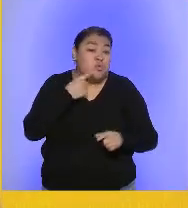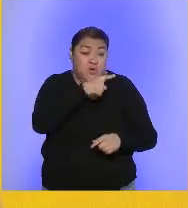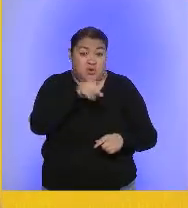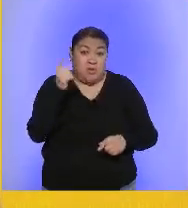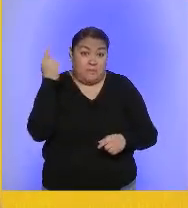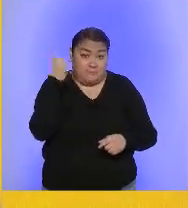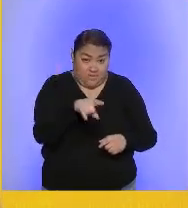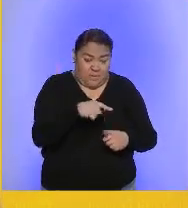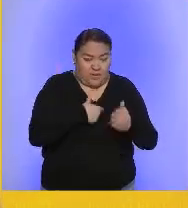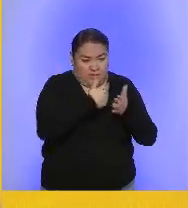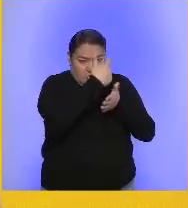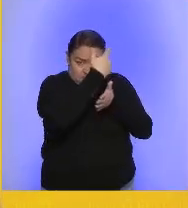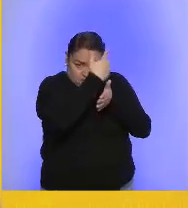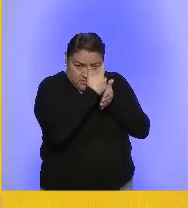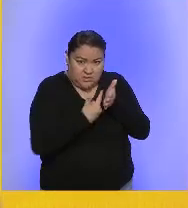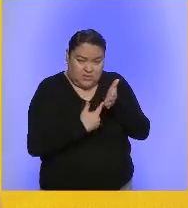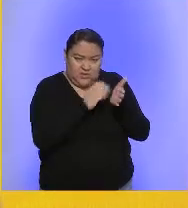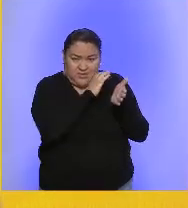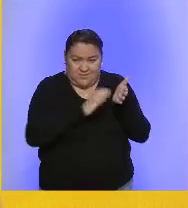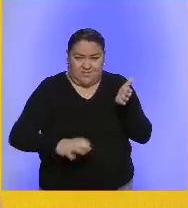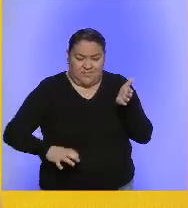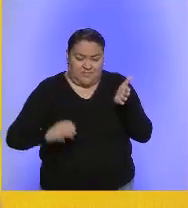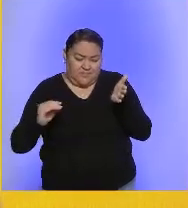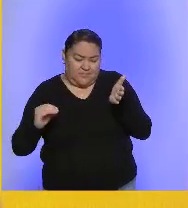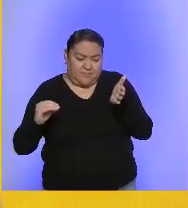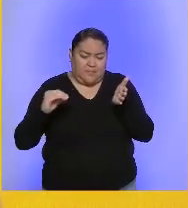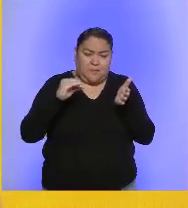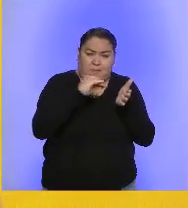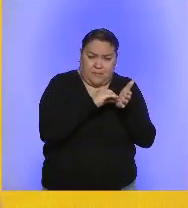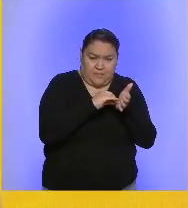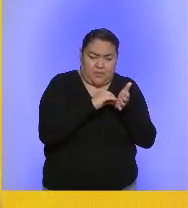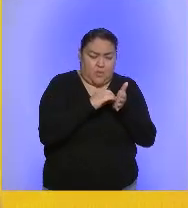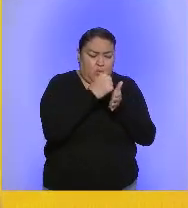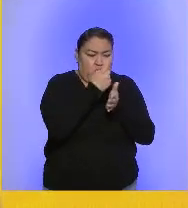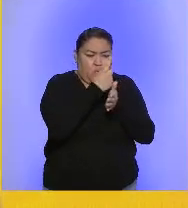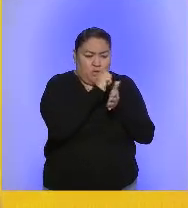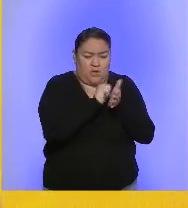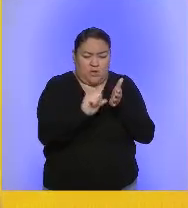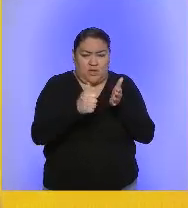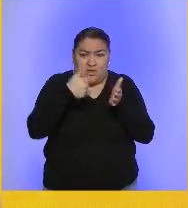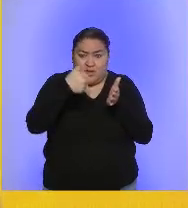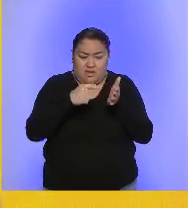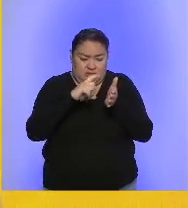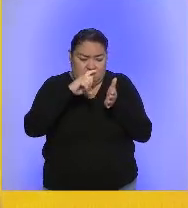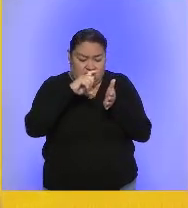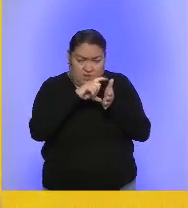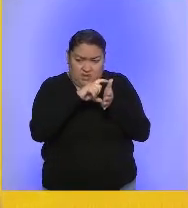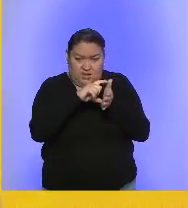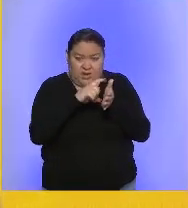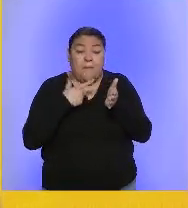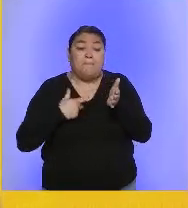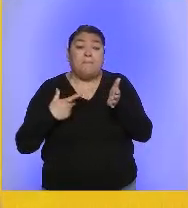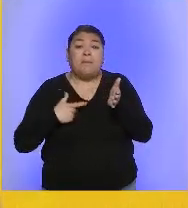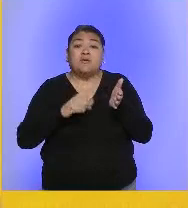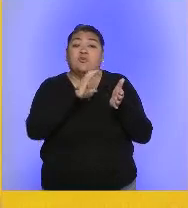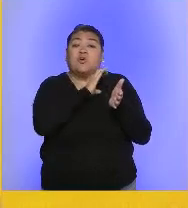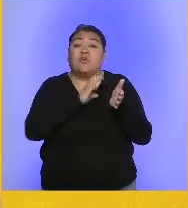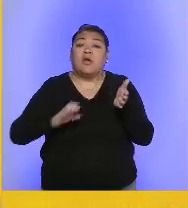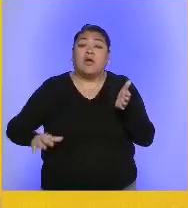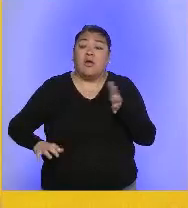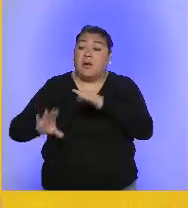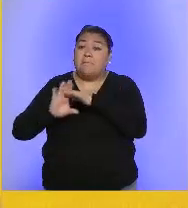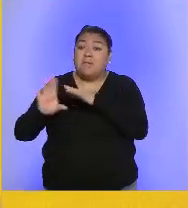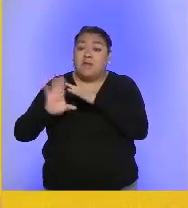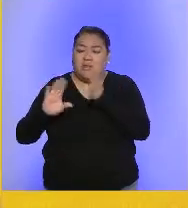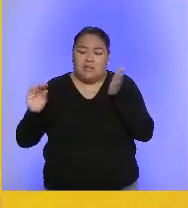proporcional, dentro de los 6 primeros lugares, se registraran candidatos migrantes. Si bien no hubo ningún